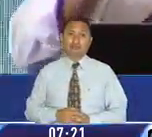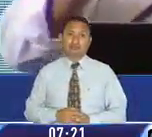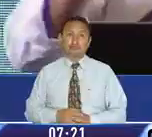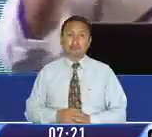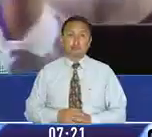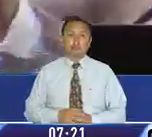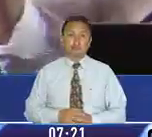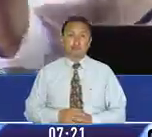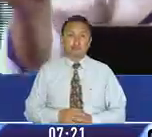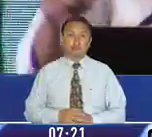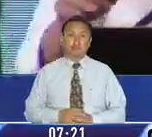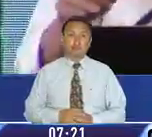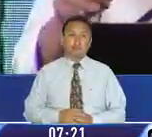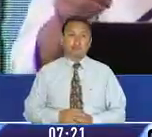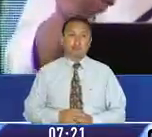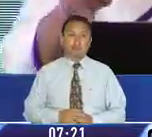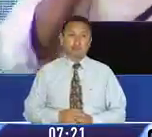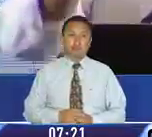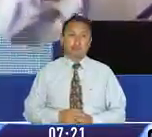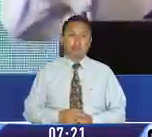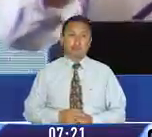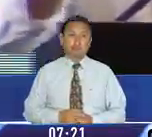evitar confusiones,